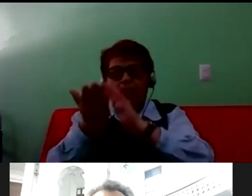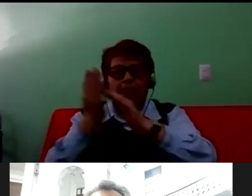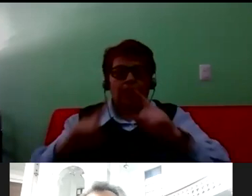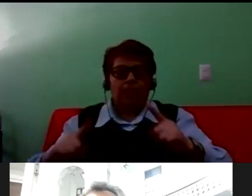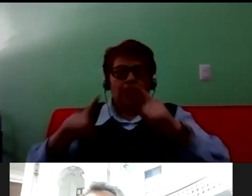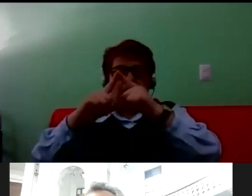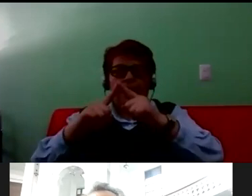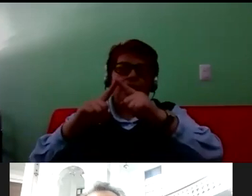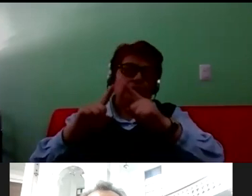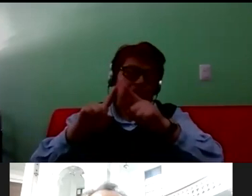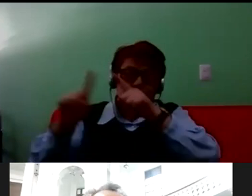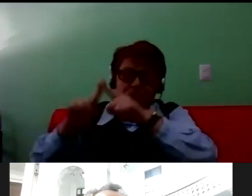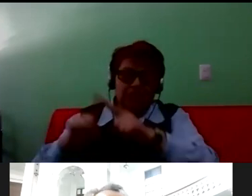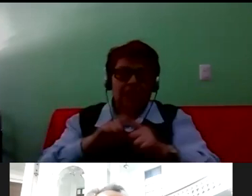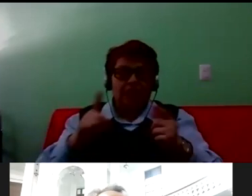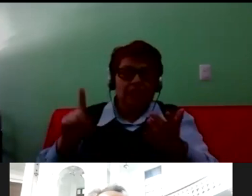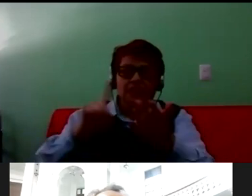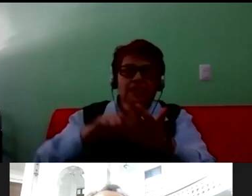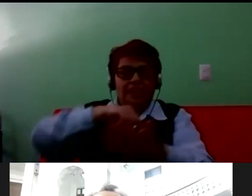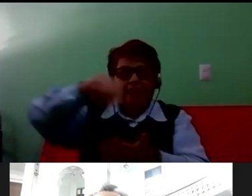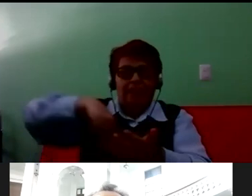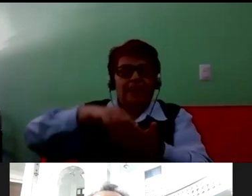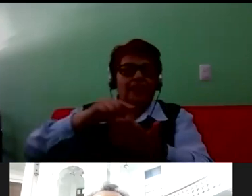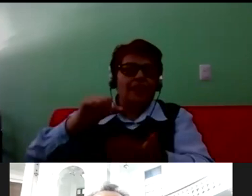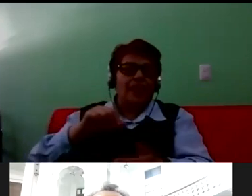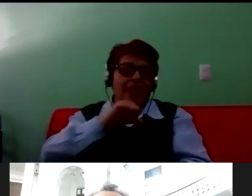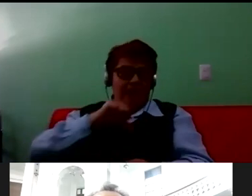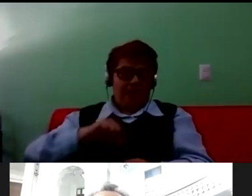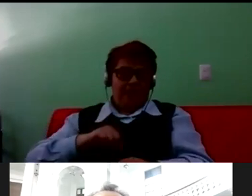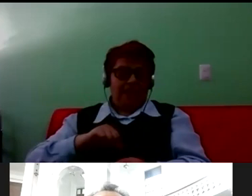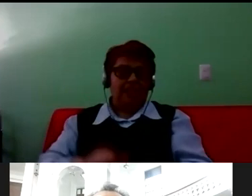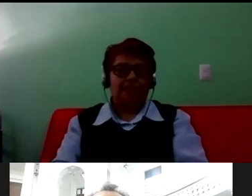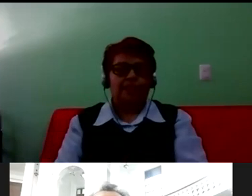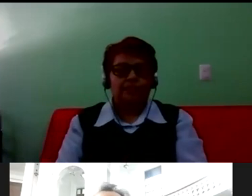templos ubicados dentro de la alcaldía. Es cuanto, diputado.